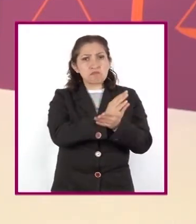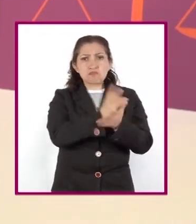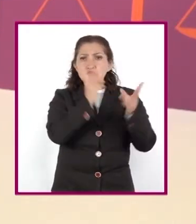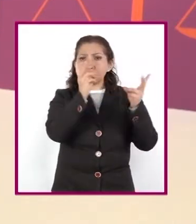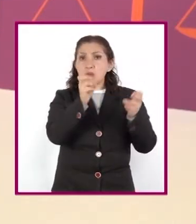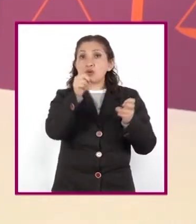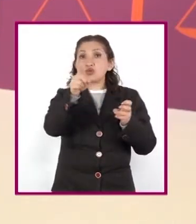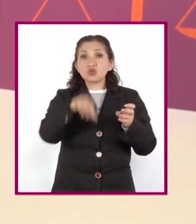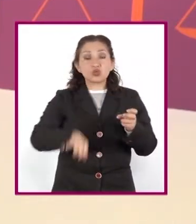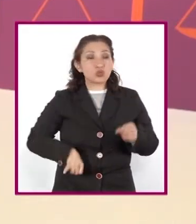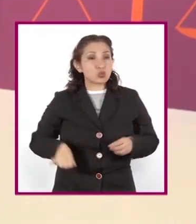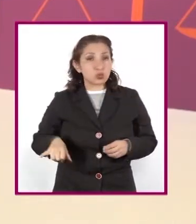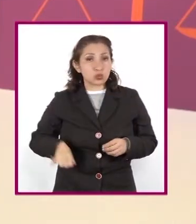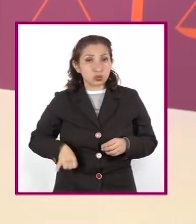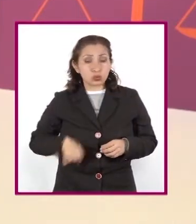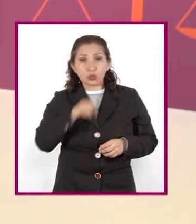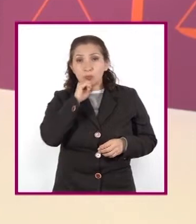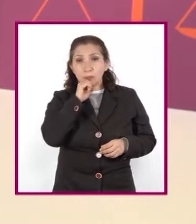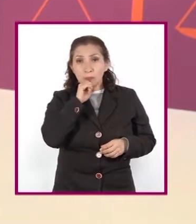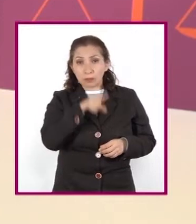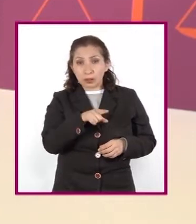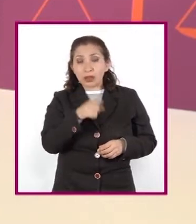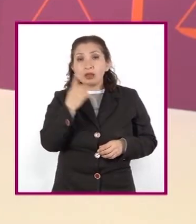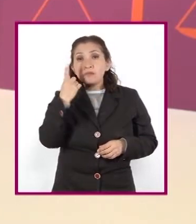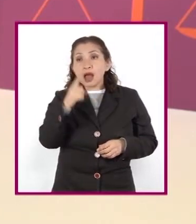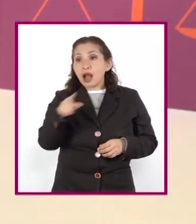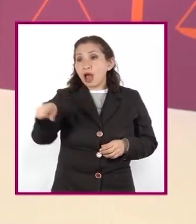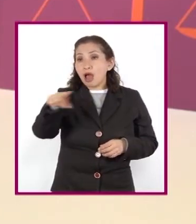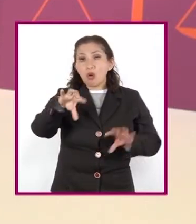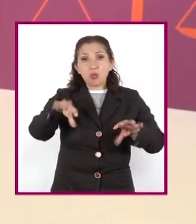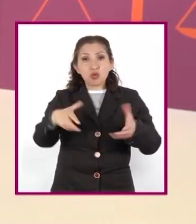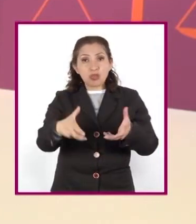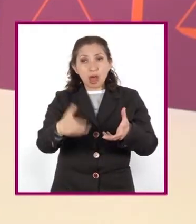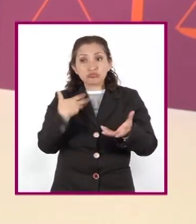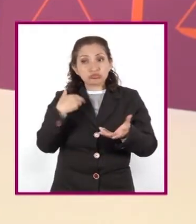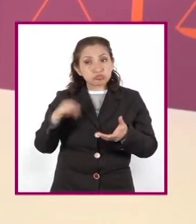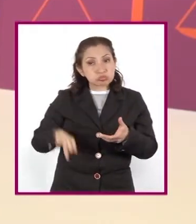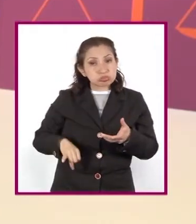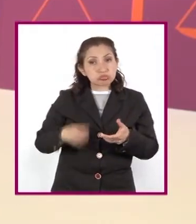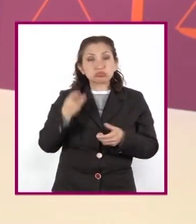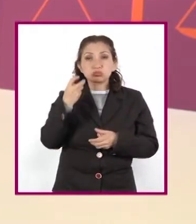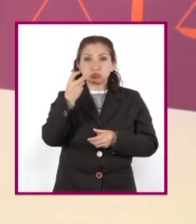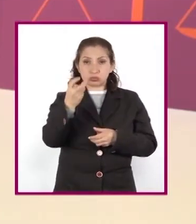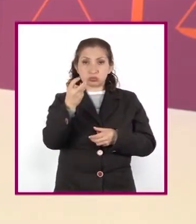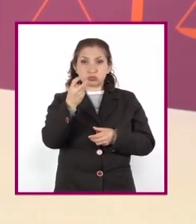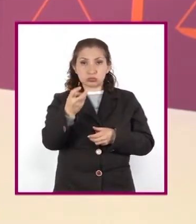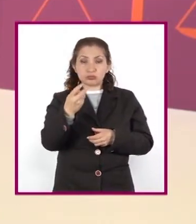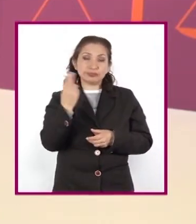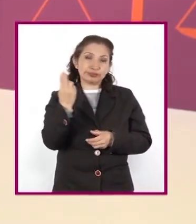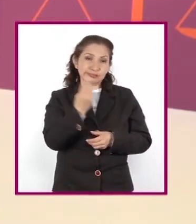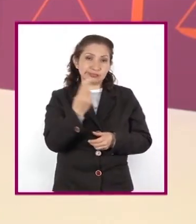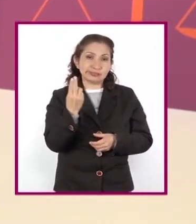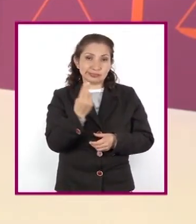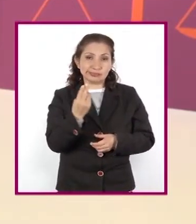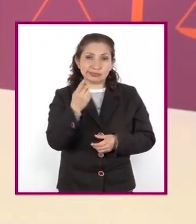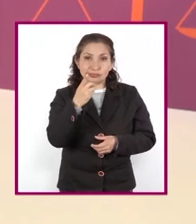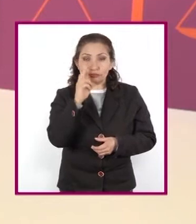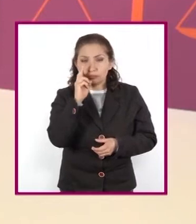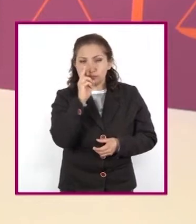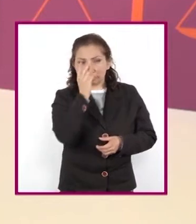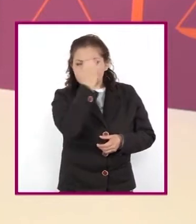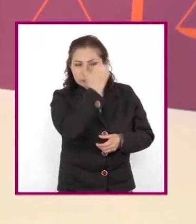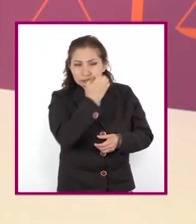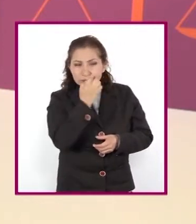que son de su interés y también del de su comunidad. Para ello, es necesario observar